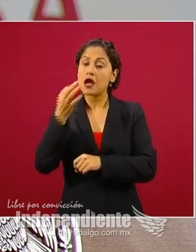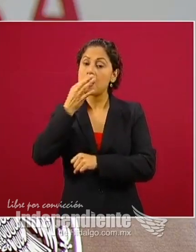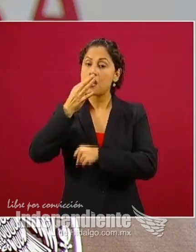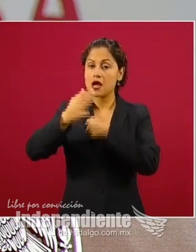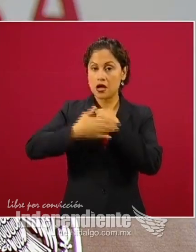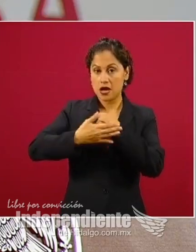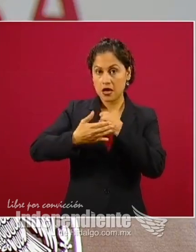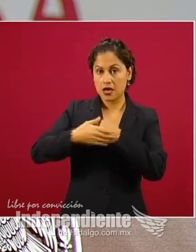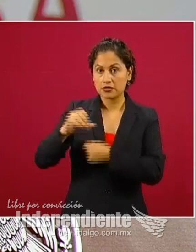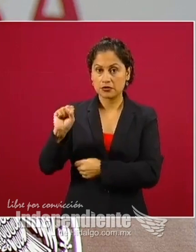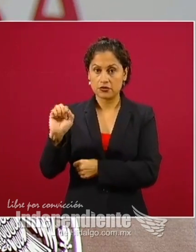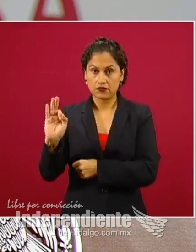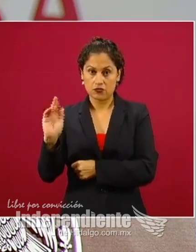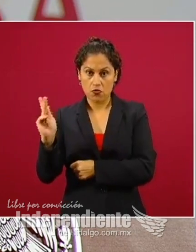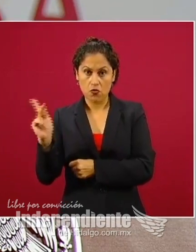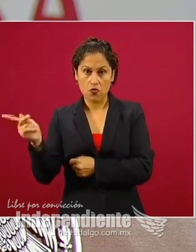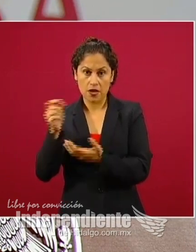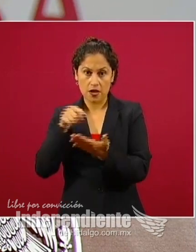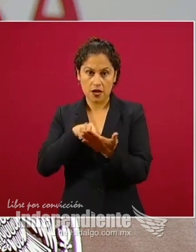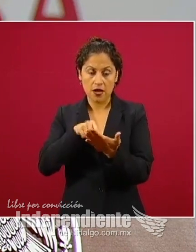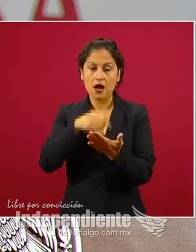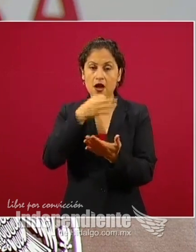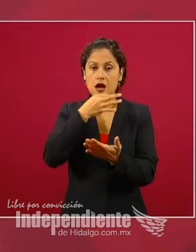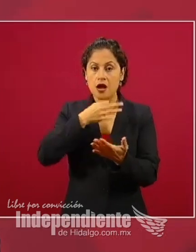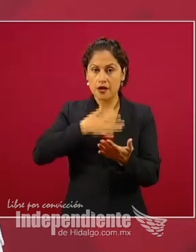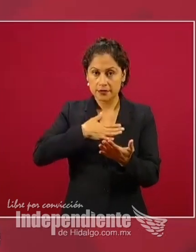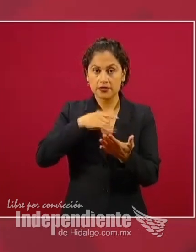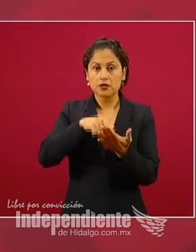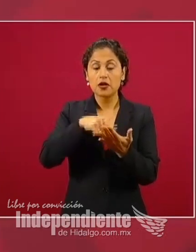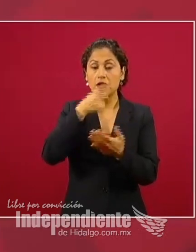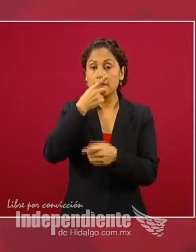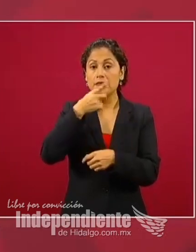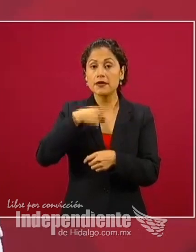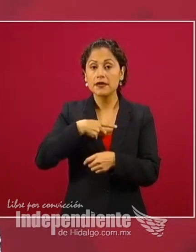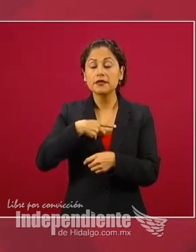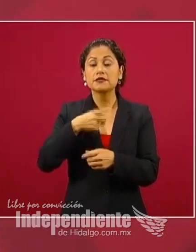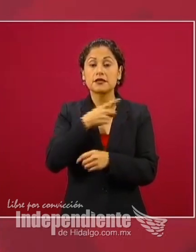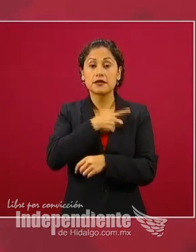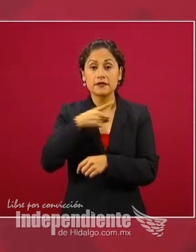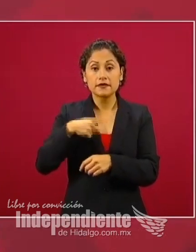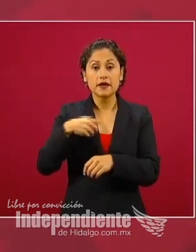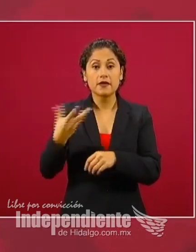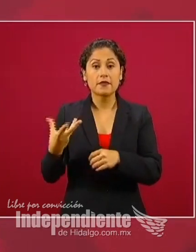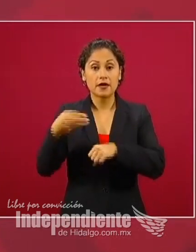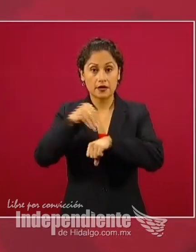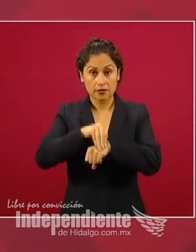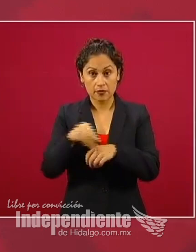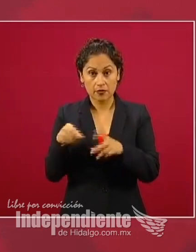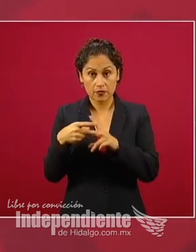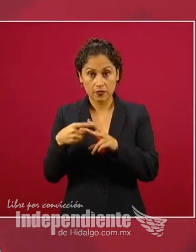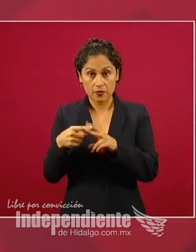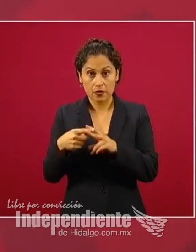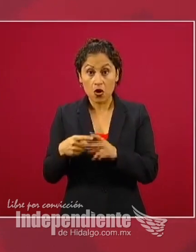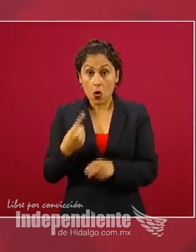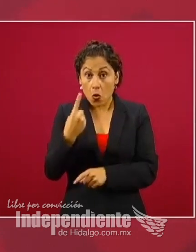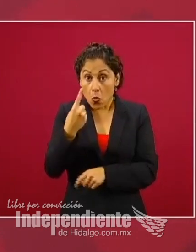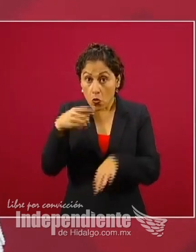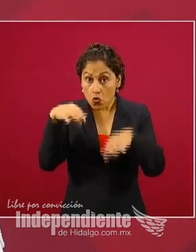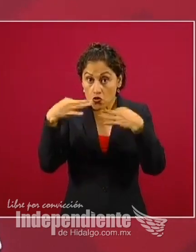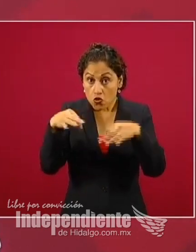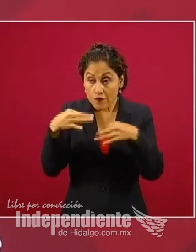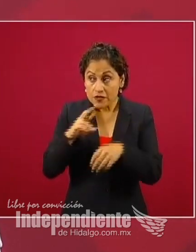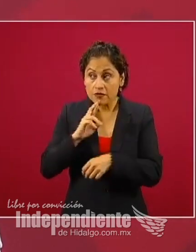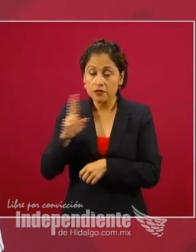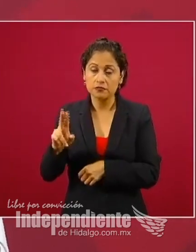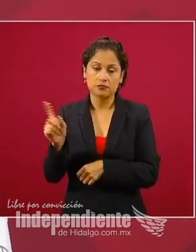pública que se tiene que complementar. No es una respuesta de un oficio, son 600 páginas, son varios